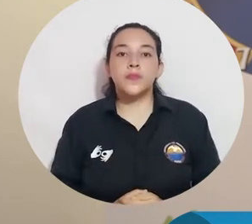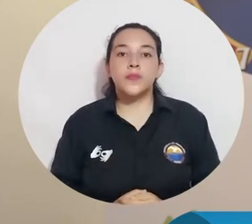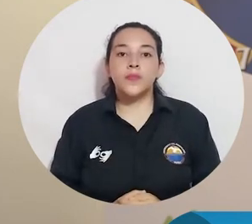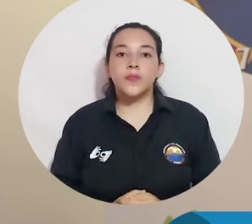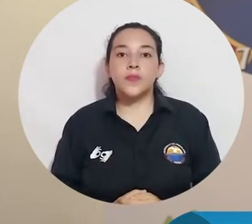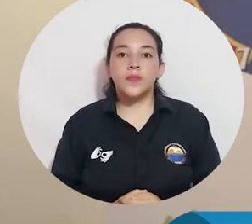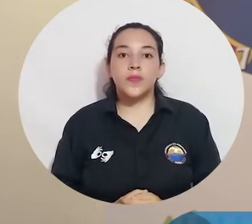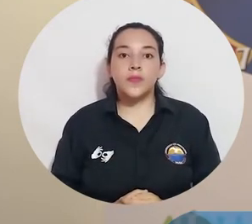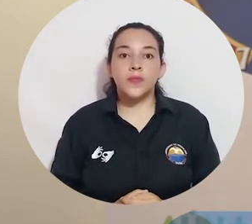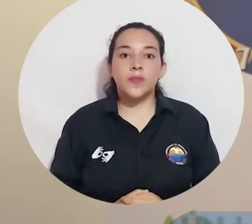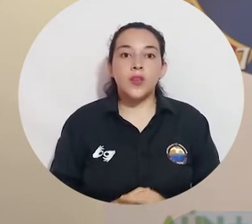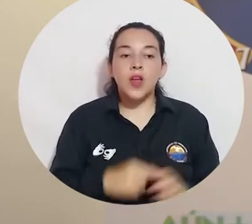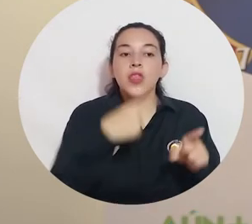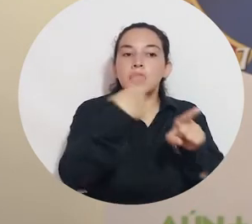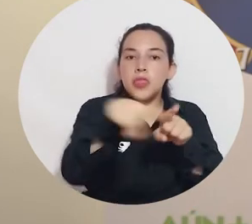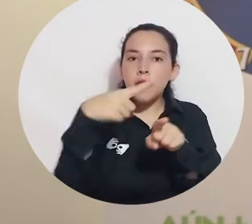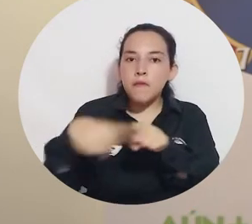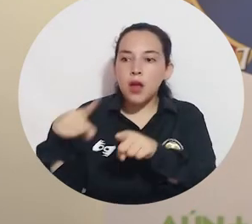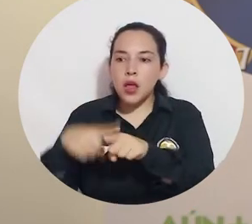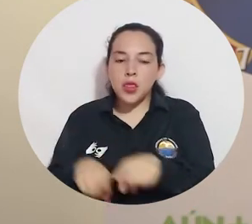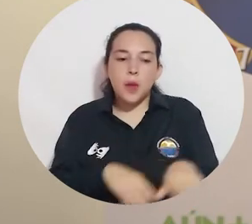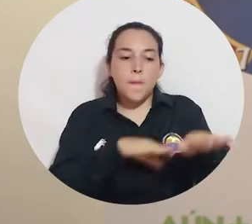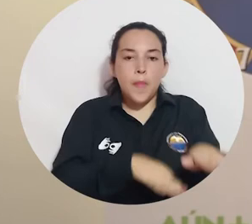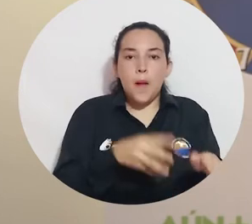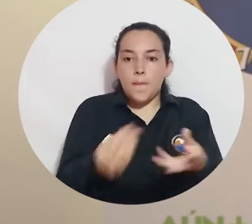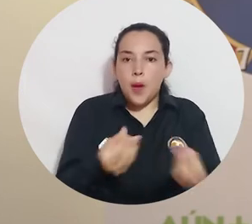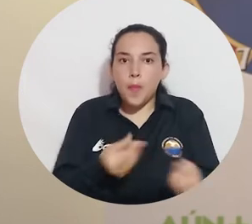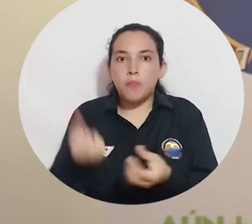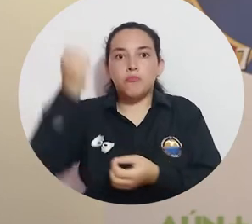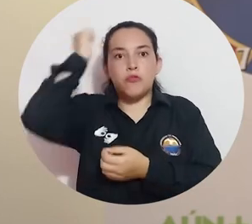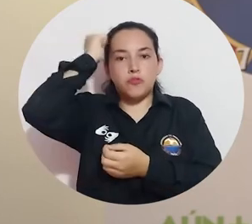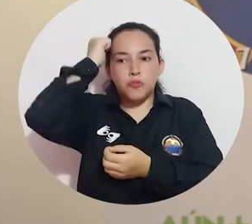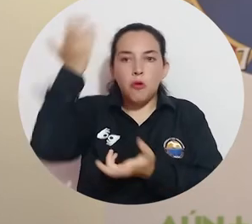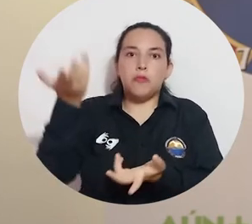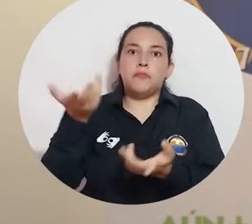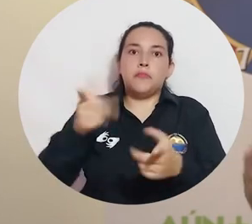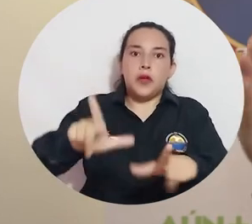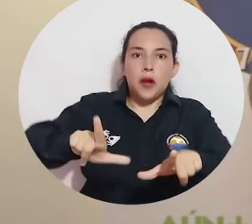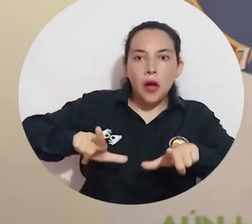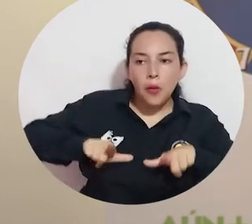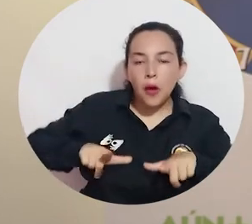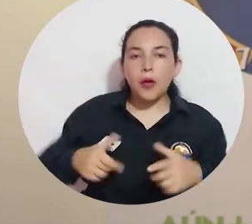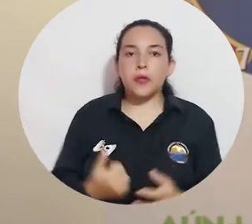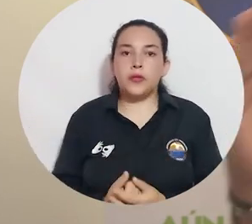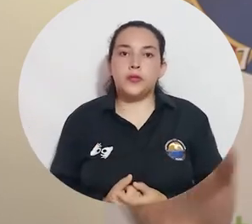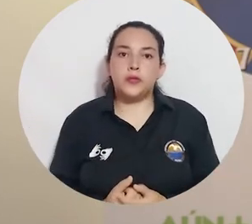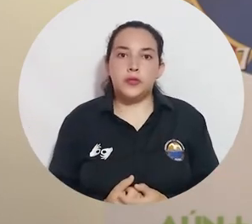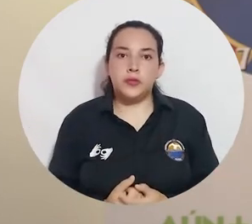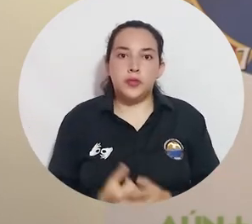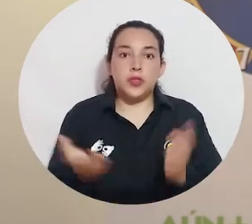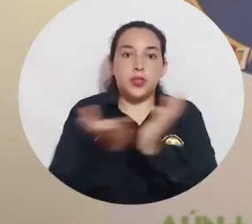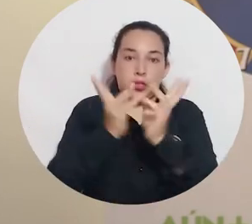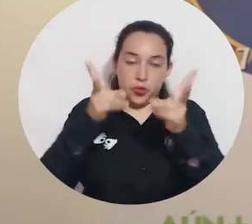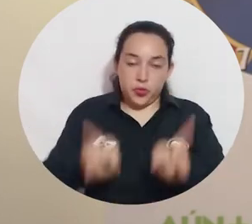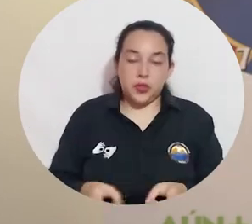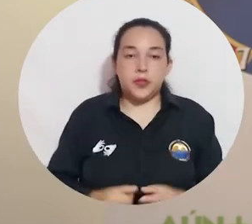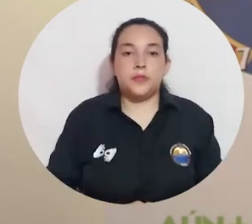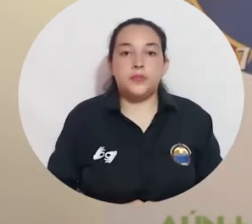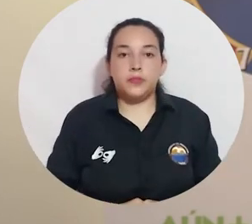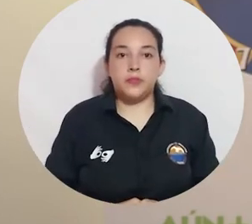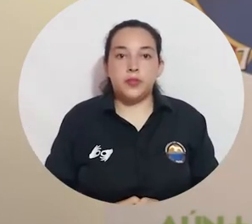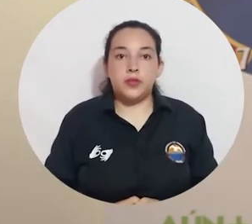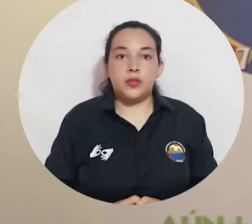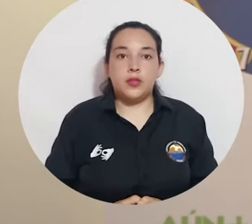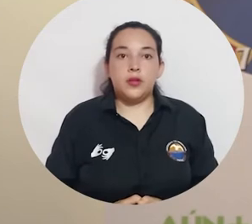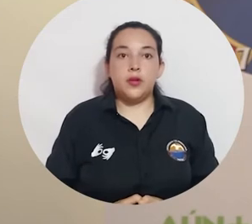Puntaje para los diferentes estamentos como docentes, graduados y